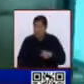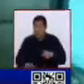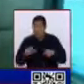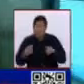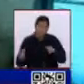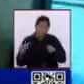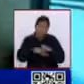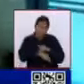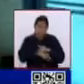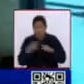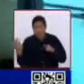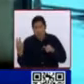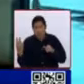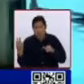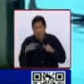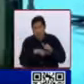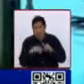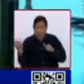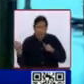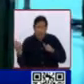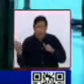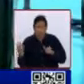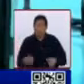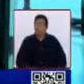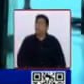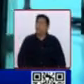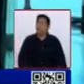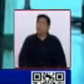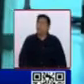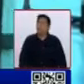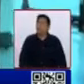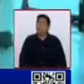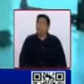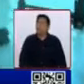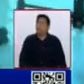vez se entran, otra vez miran, otra vez se entran.